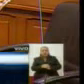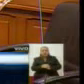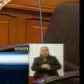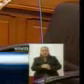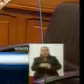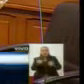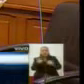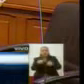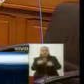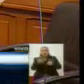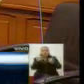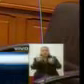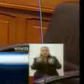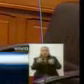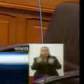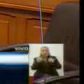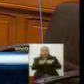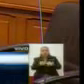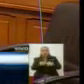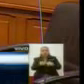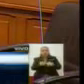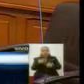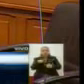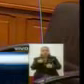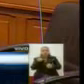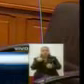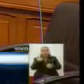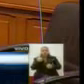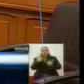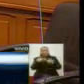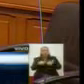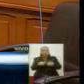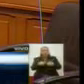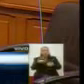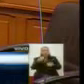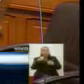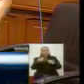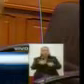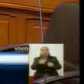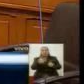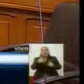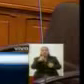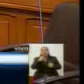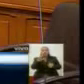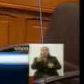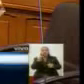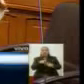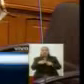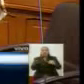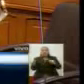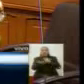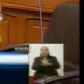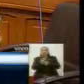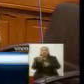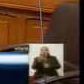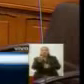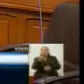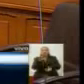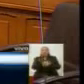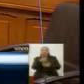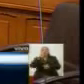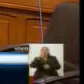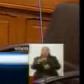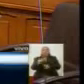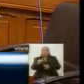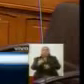tiene estupendos abogados, estupendos vocales, pero les han cercenado el dinero de su salario. Eso